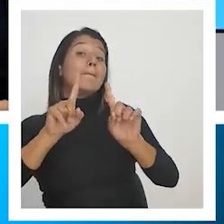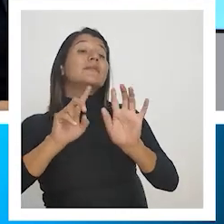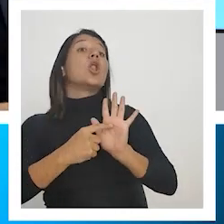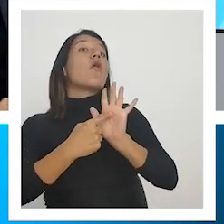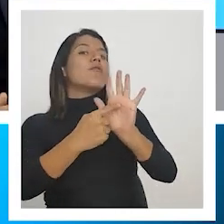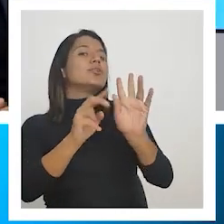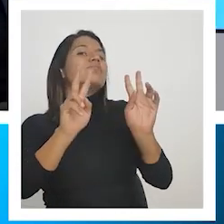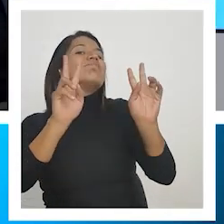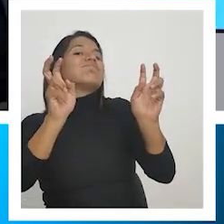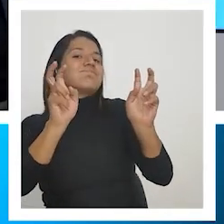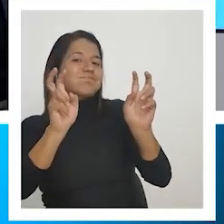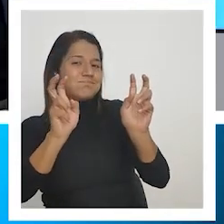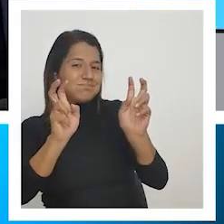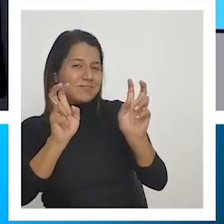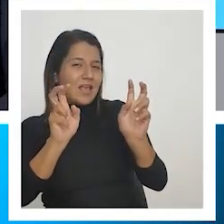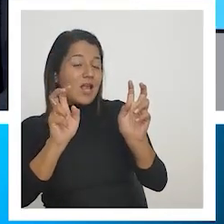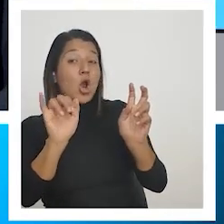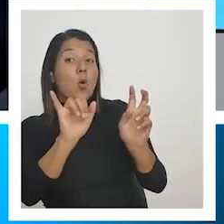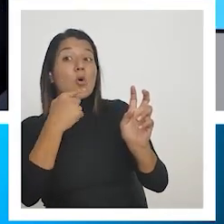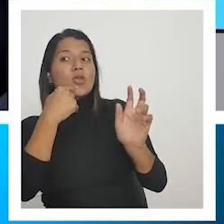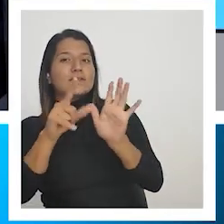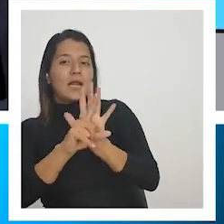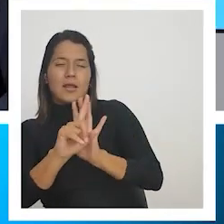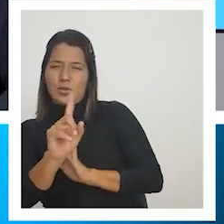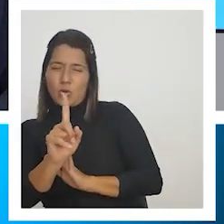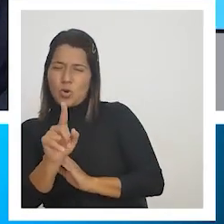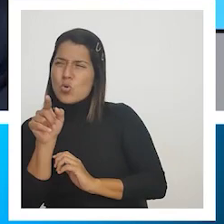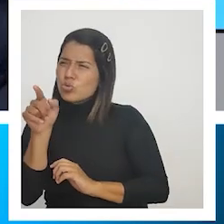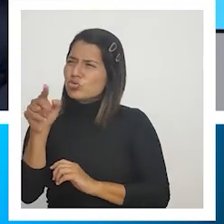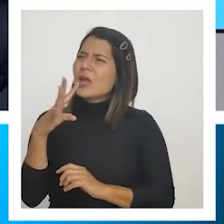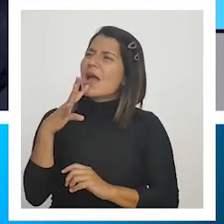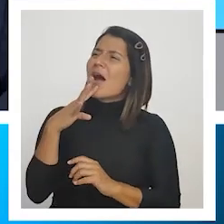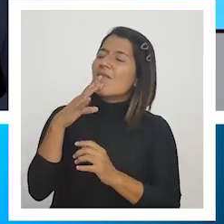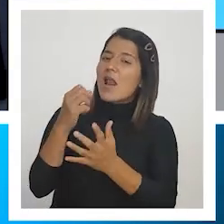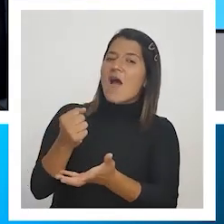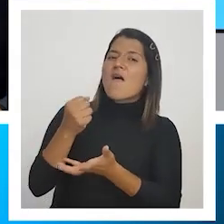mencionar fondos de capital semilla.